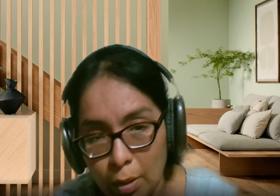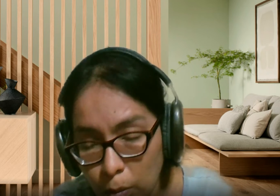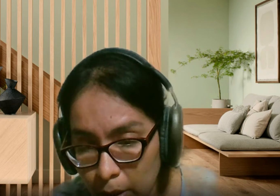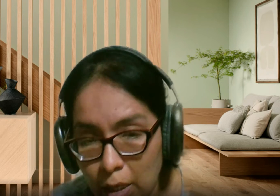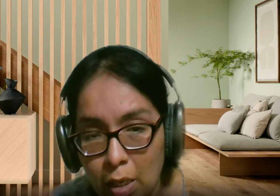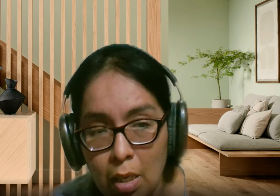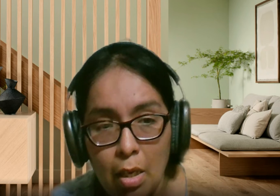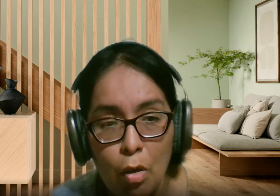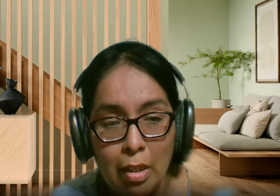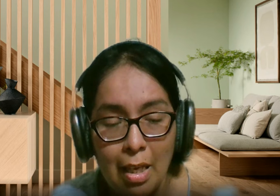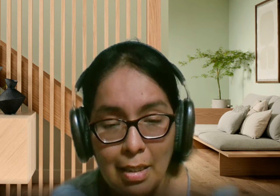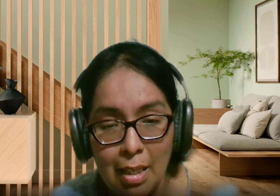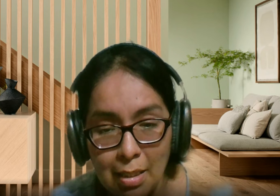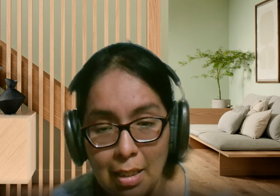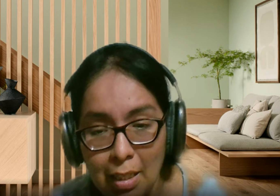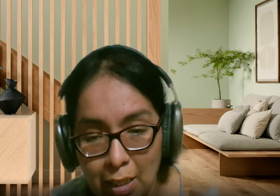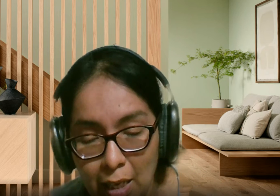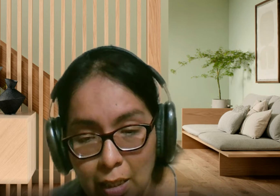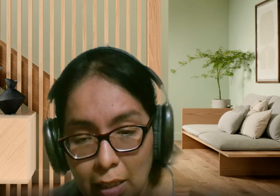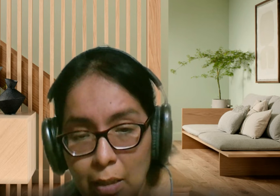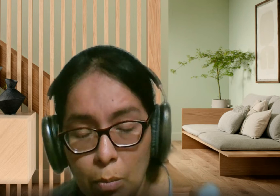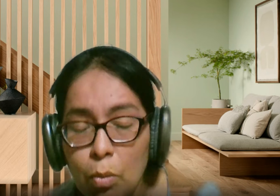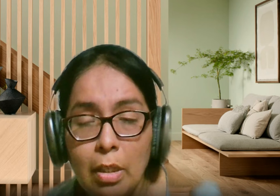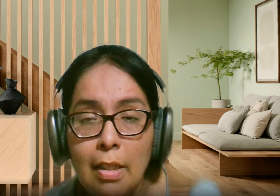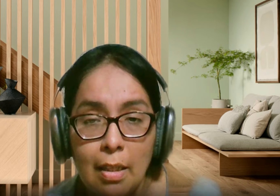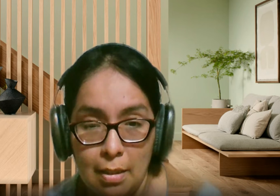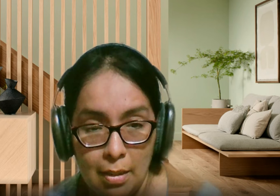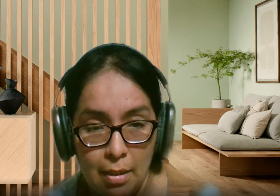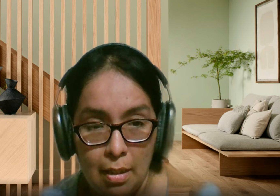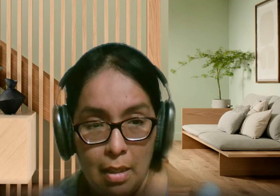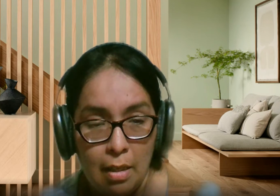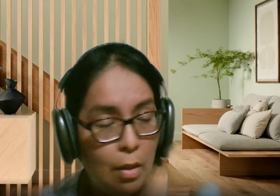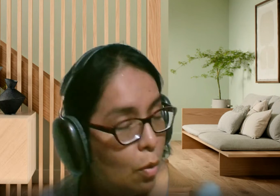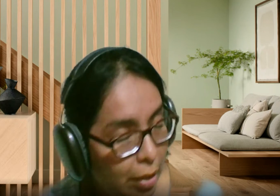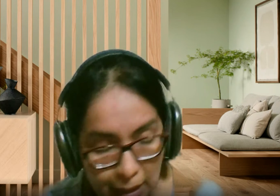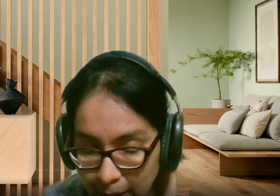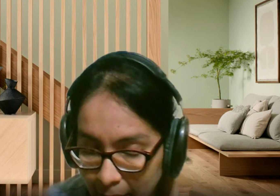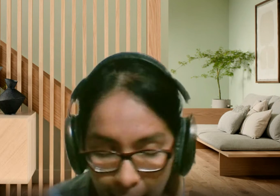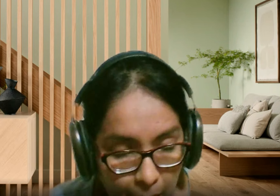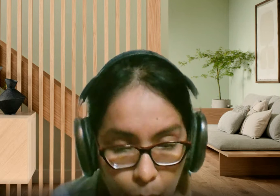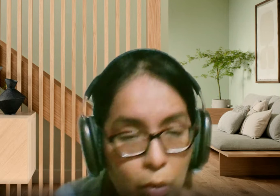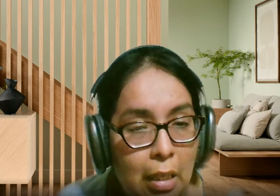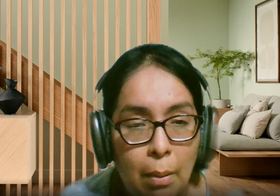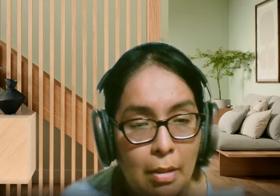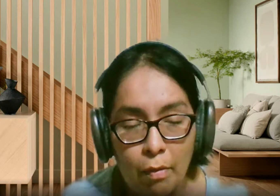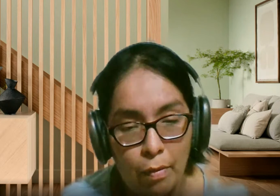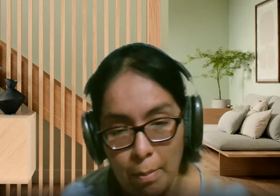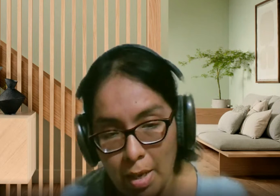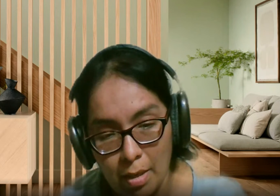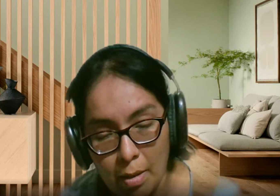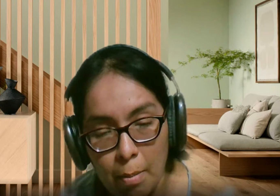La vacuna lo que hace es generar inmunidad. No es que nunca te vas